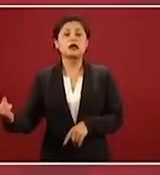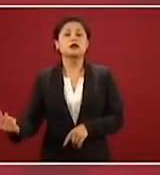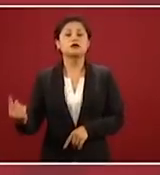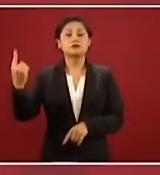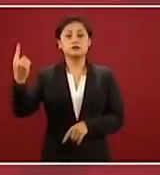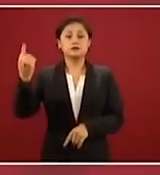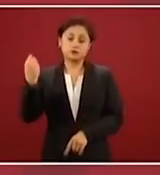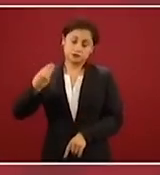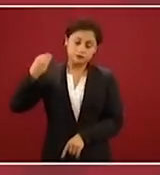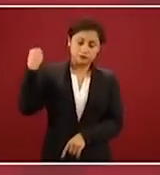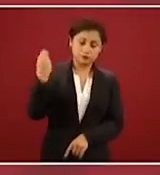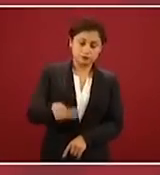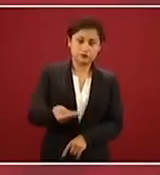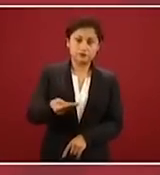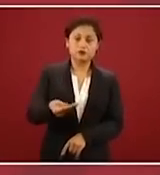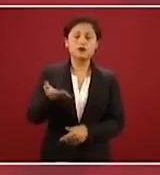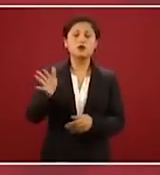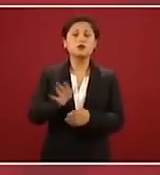porque se entregó una hoja.